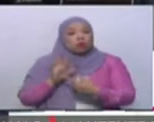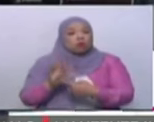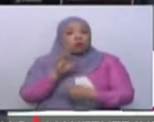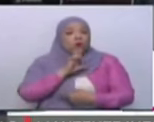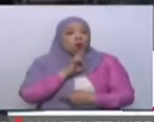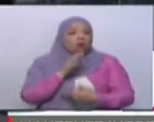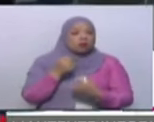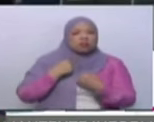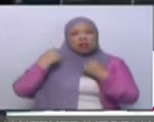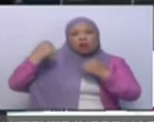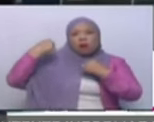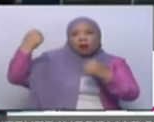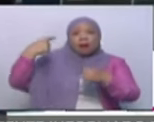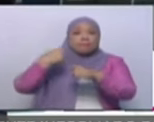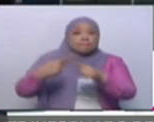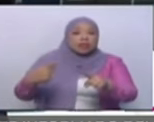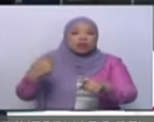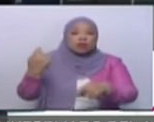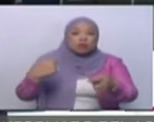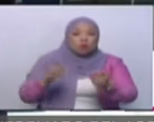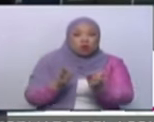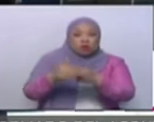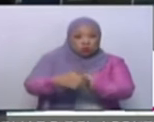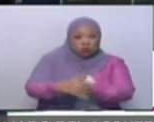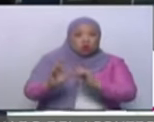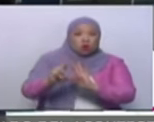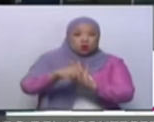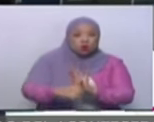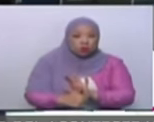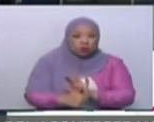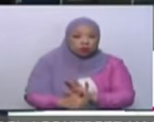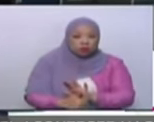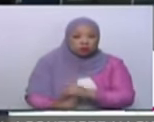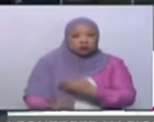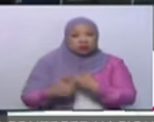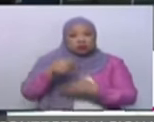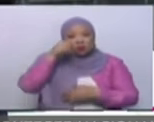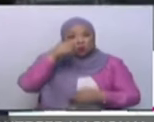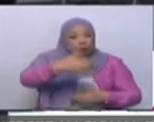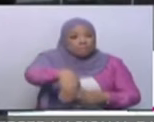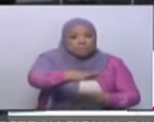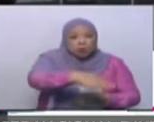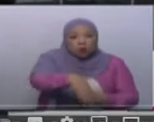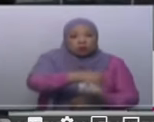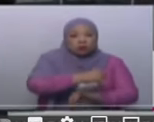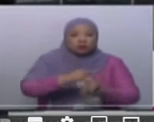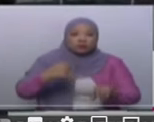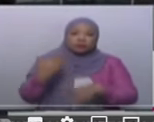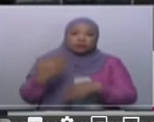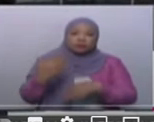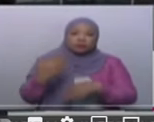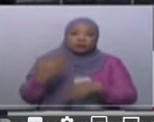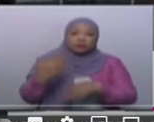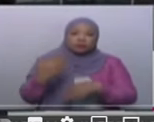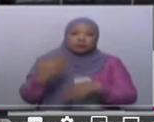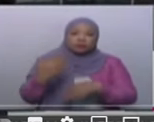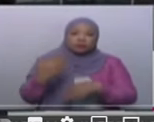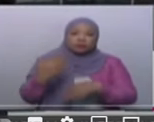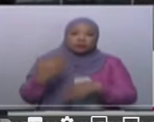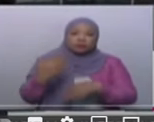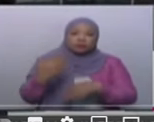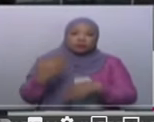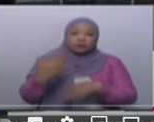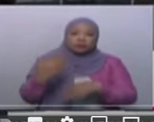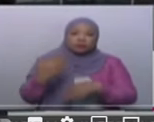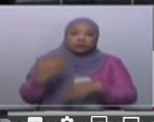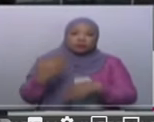hicieron corrupción, contrarrevolución, y le hicieron daño fue al pueblo, porque a quien le han hecho daño es al pueblo. Fíjate cómo